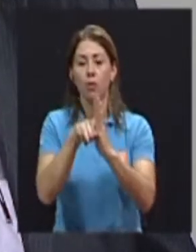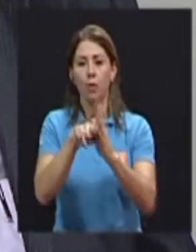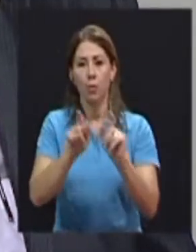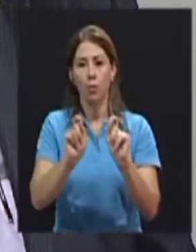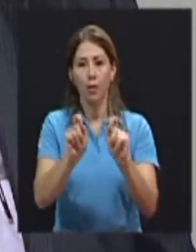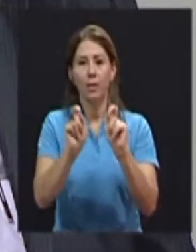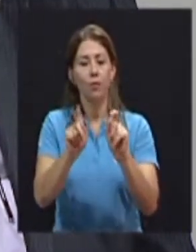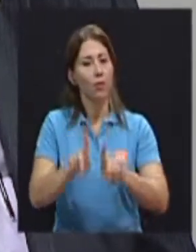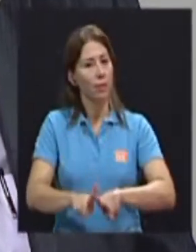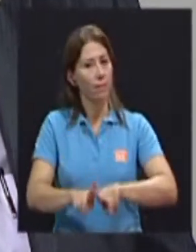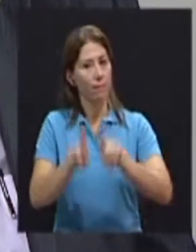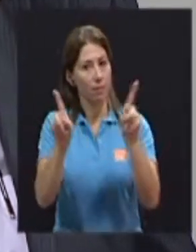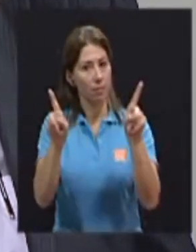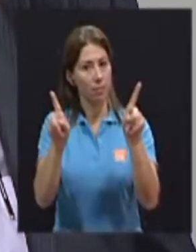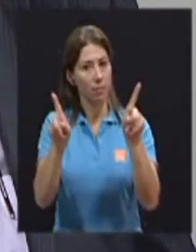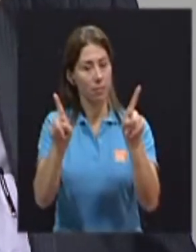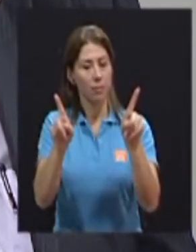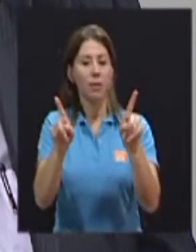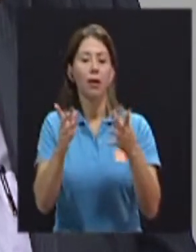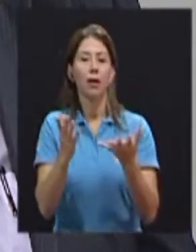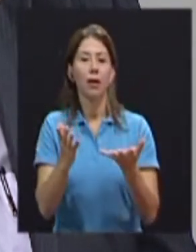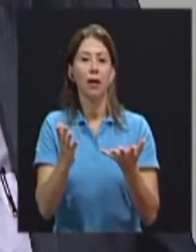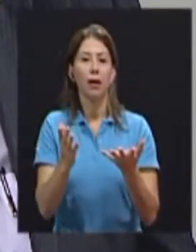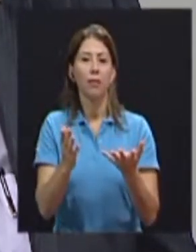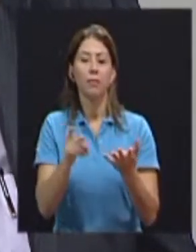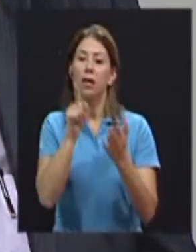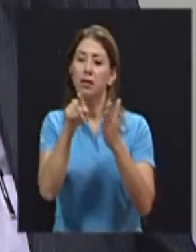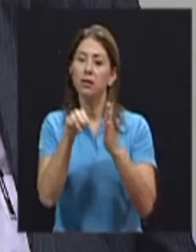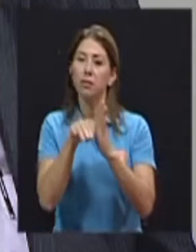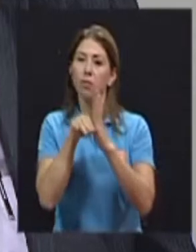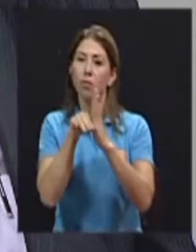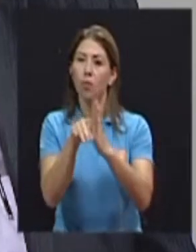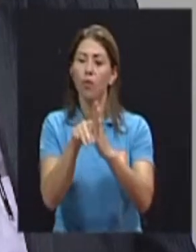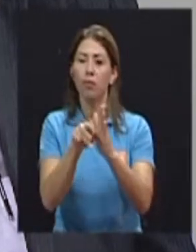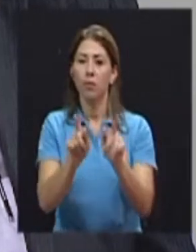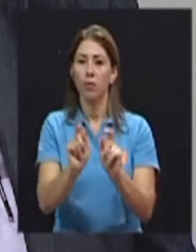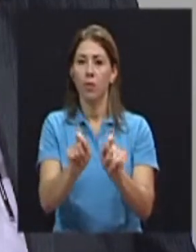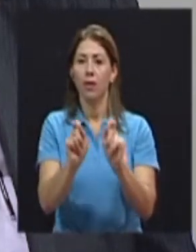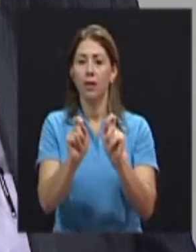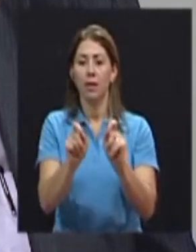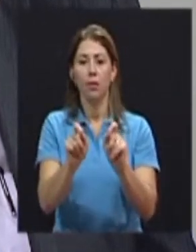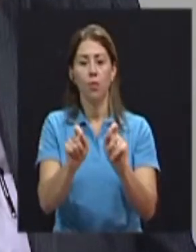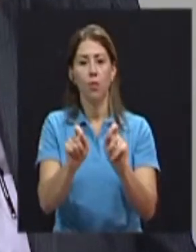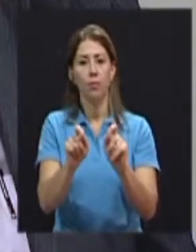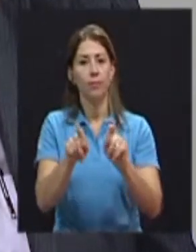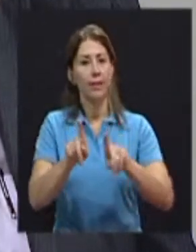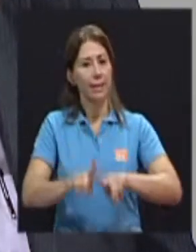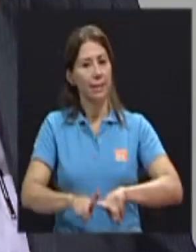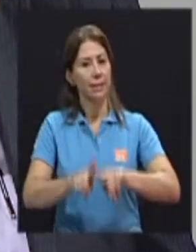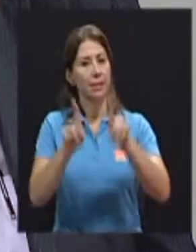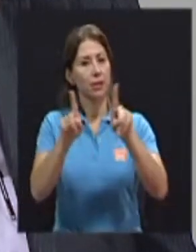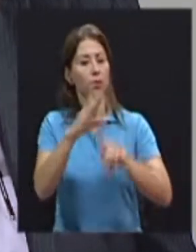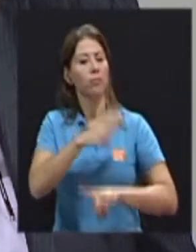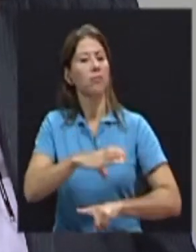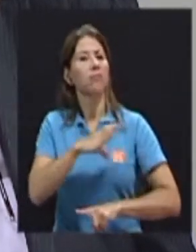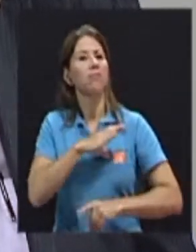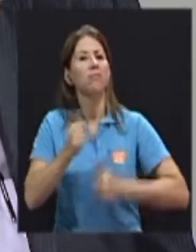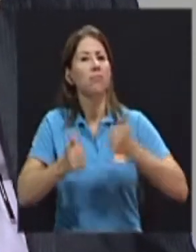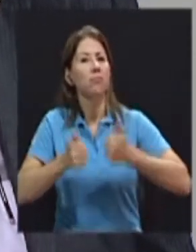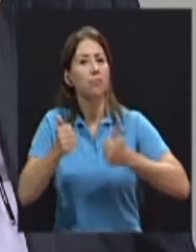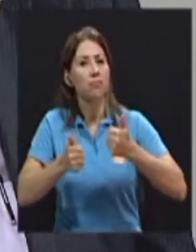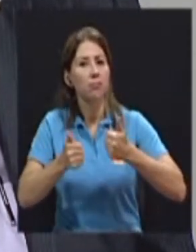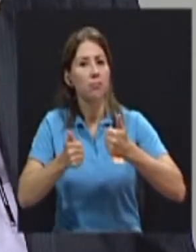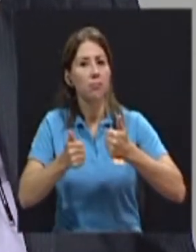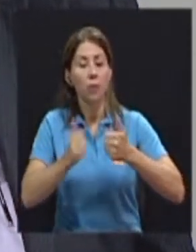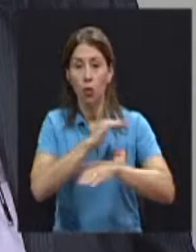diferenciado, un modelo educativo distinto, que se caracteriza fundamentalmente por tener en todas